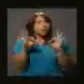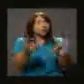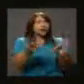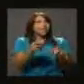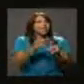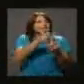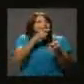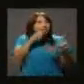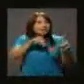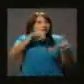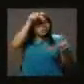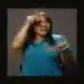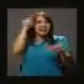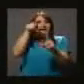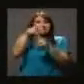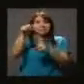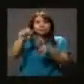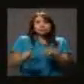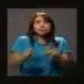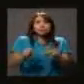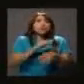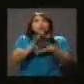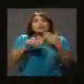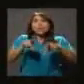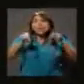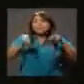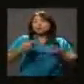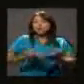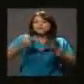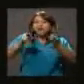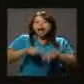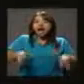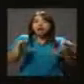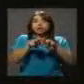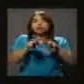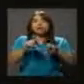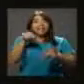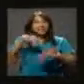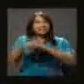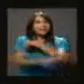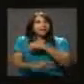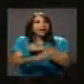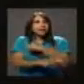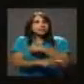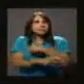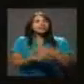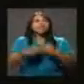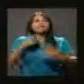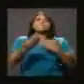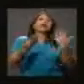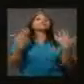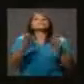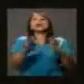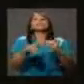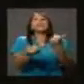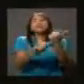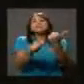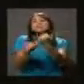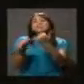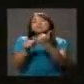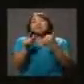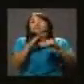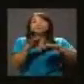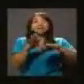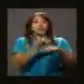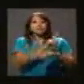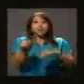Chiroles en las montañas de Taramanca según si dio sin gracia y llevemos a un país que vaya dejando los modelos asistencialistas que empobrecen a